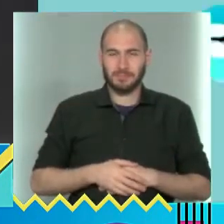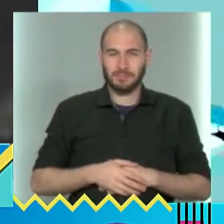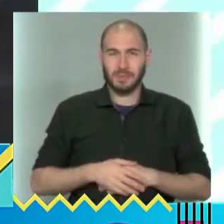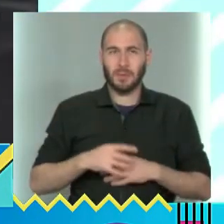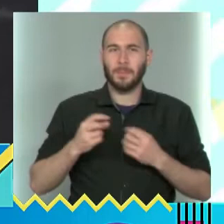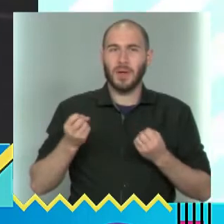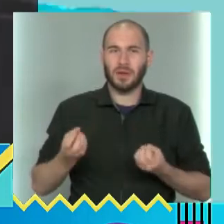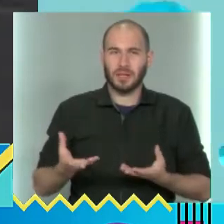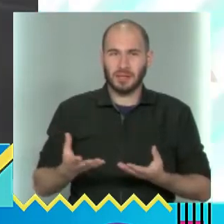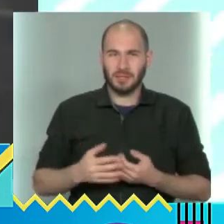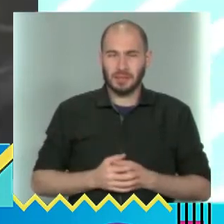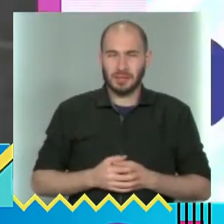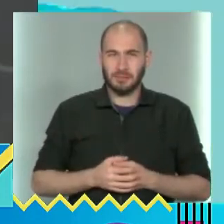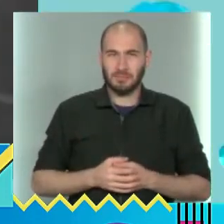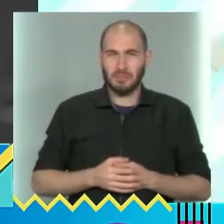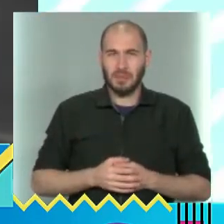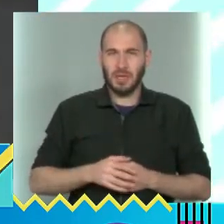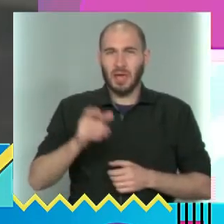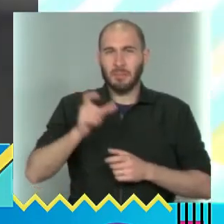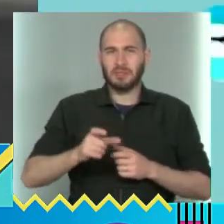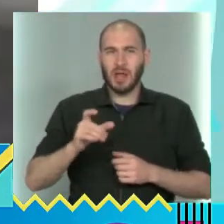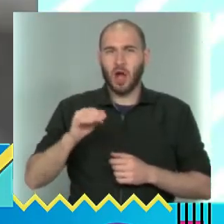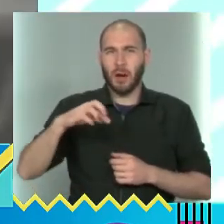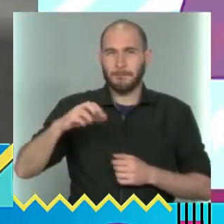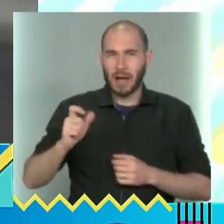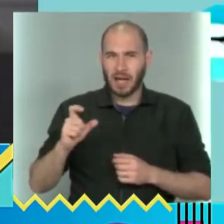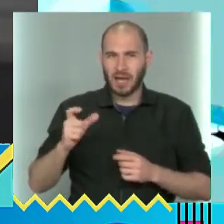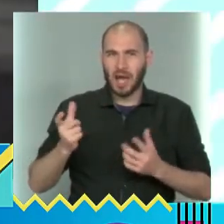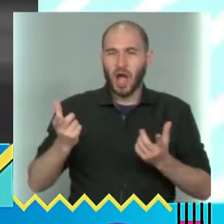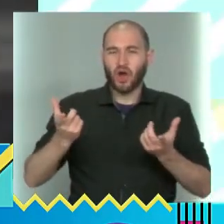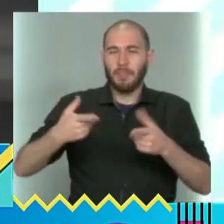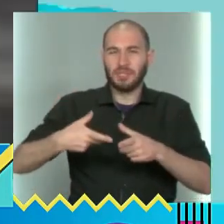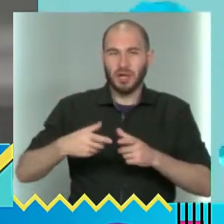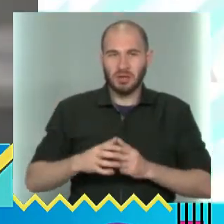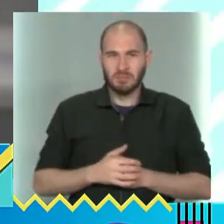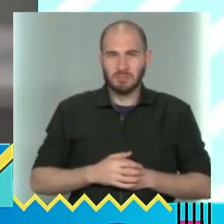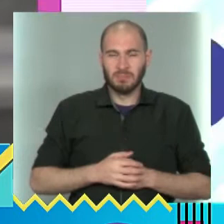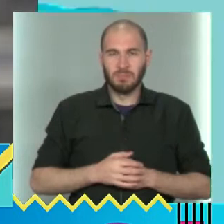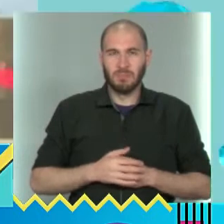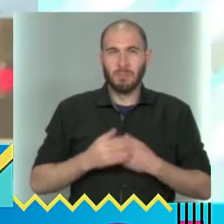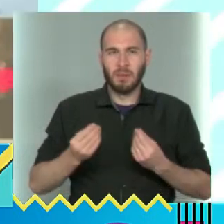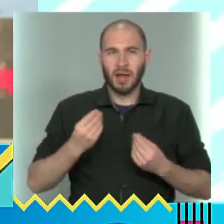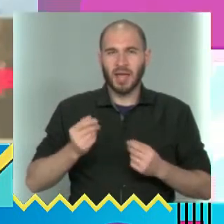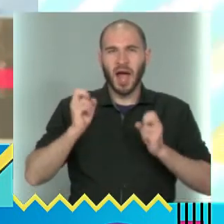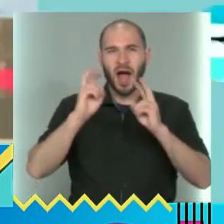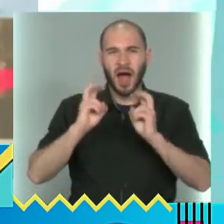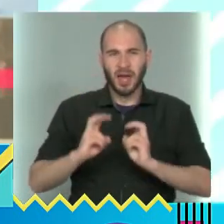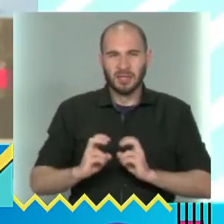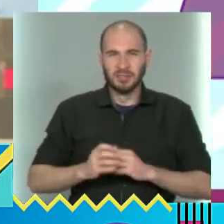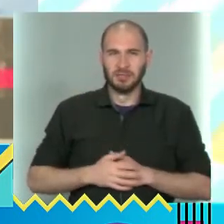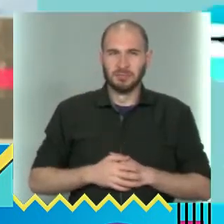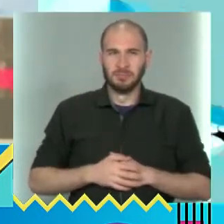fundamentalmente porque la gente de la OPAC, o sea, la Comisión para el Análisis de